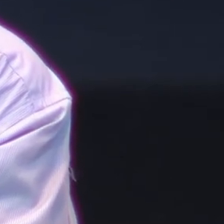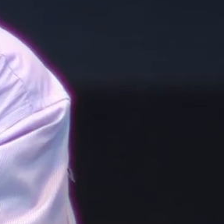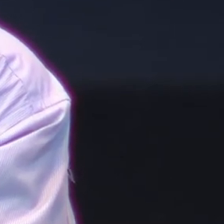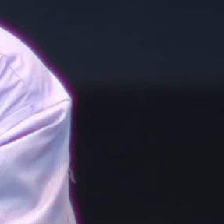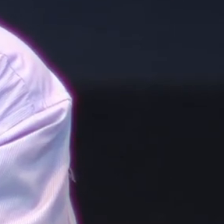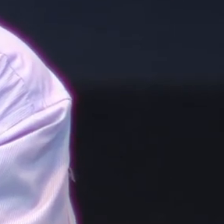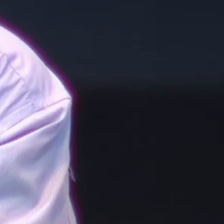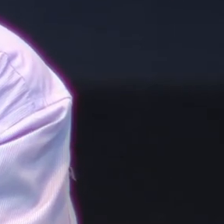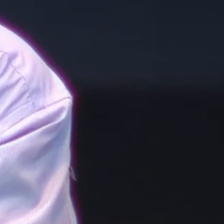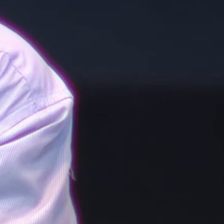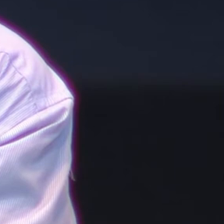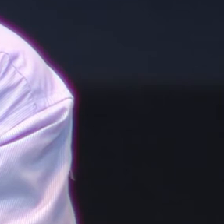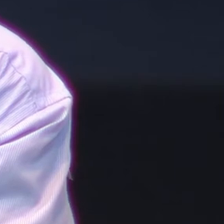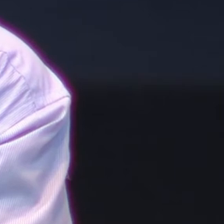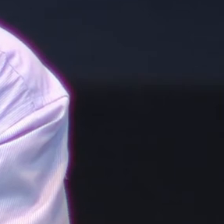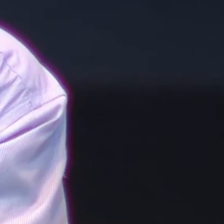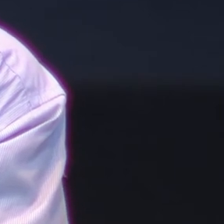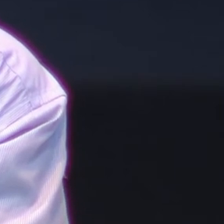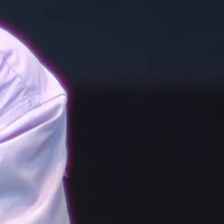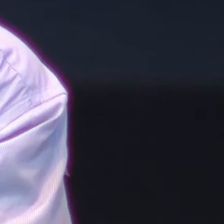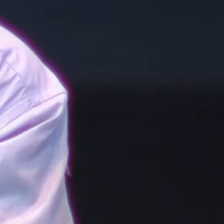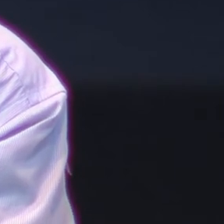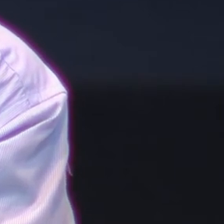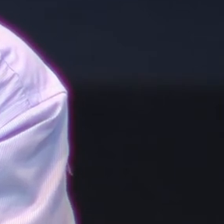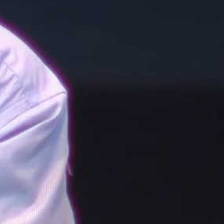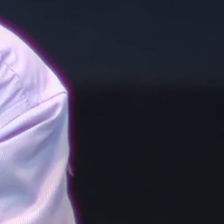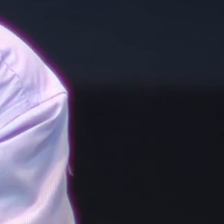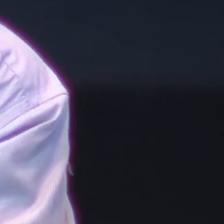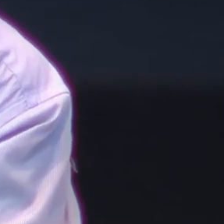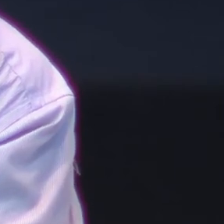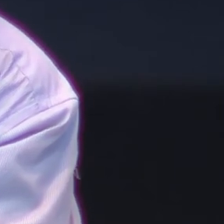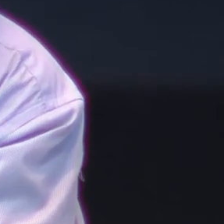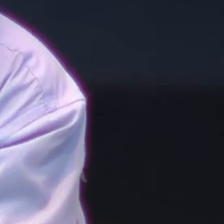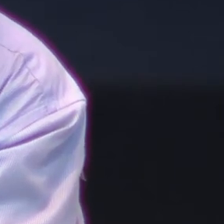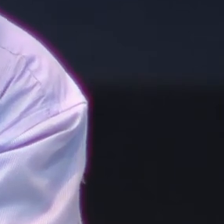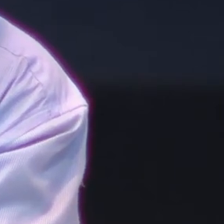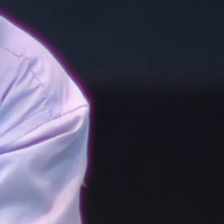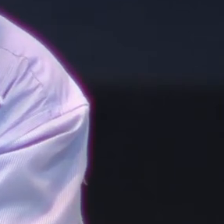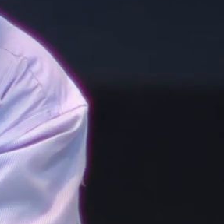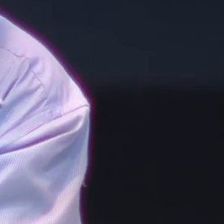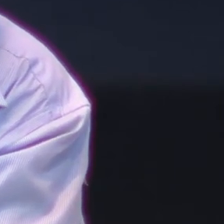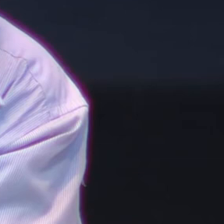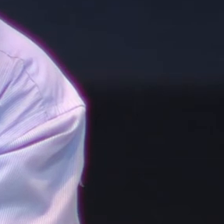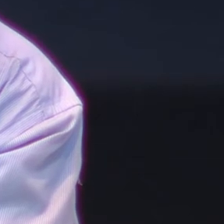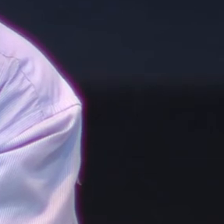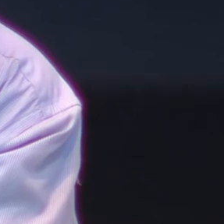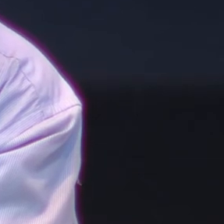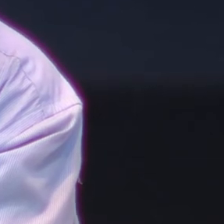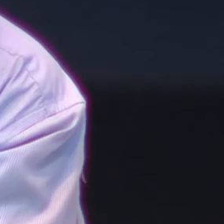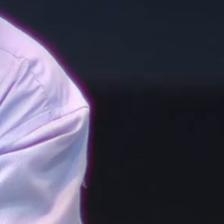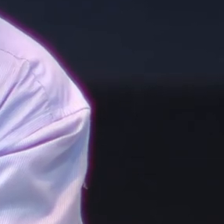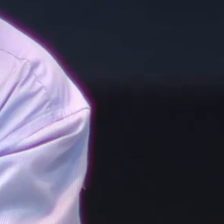vivir este buen vivir que necesitamos y que tenemos derecho a un buen vivir